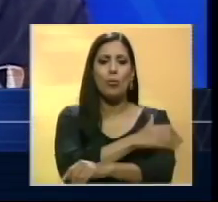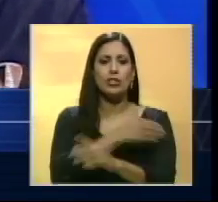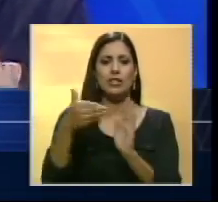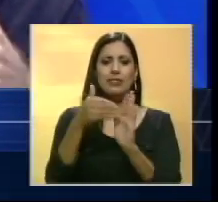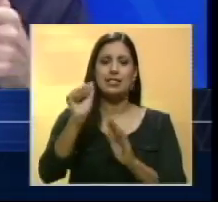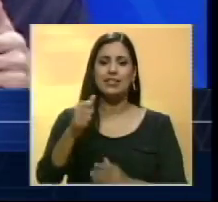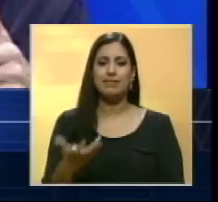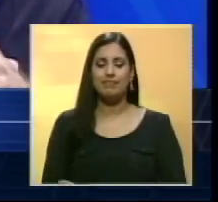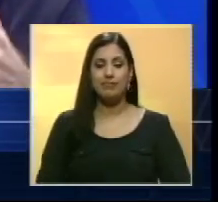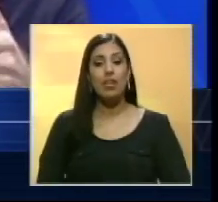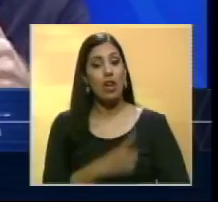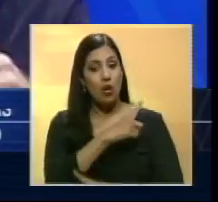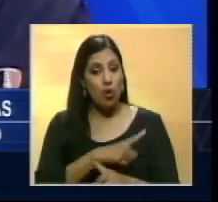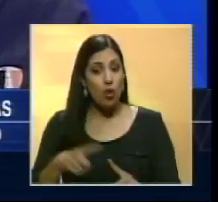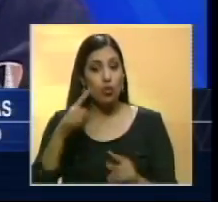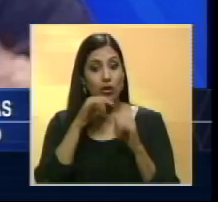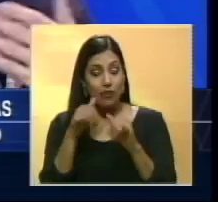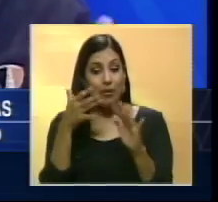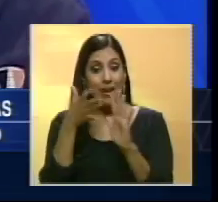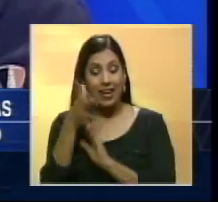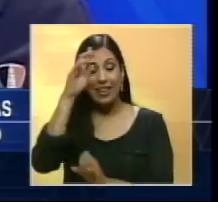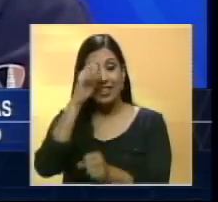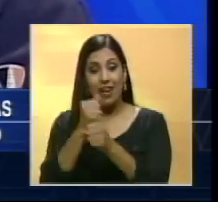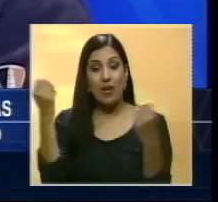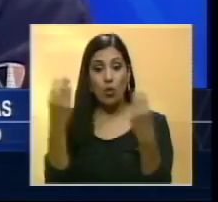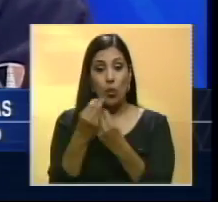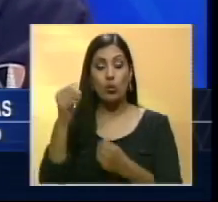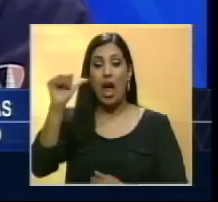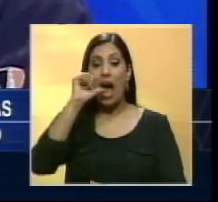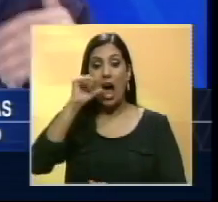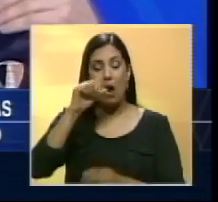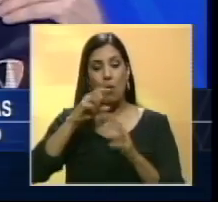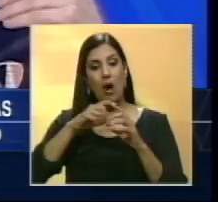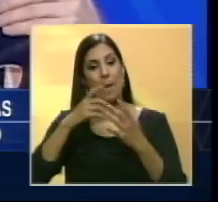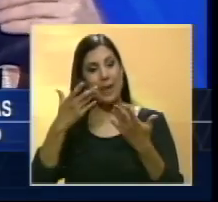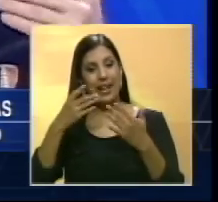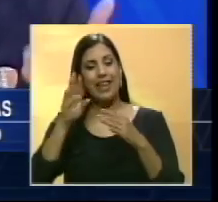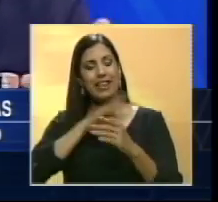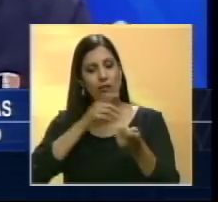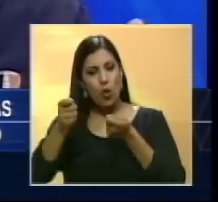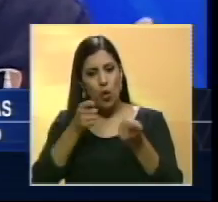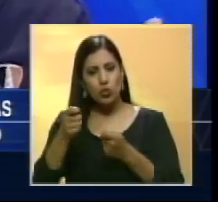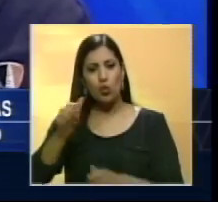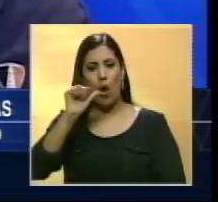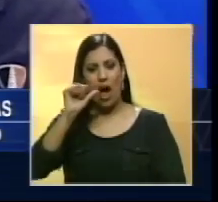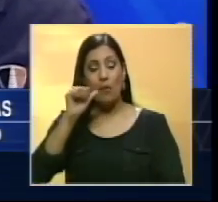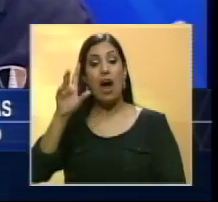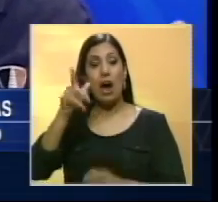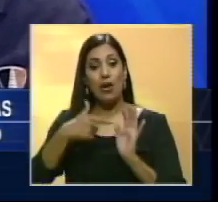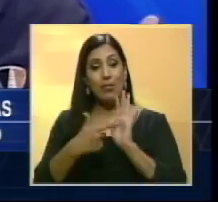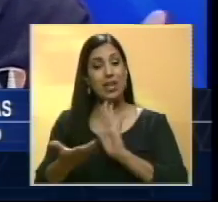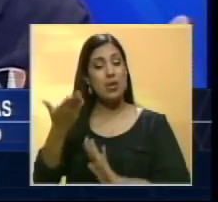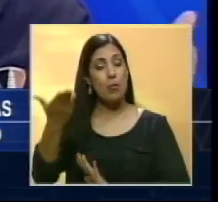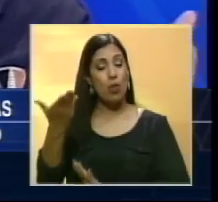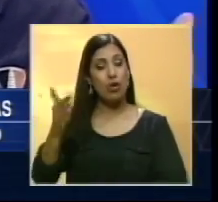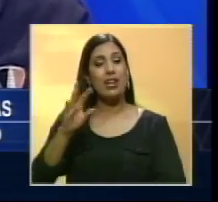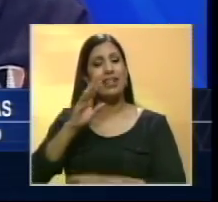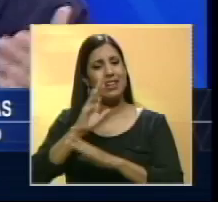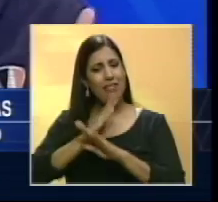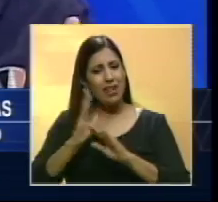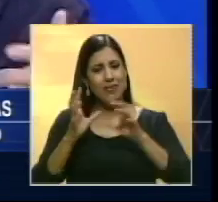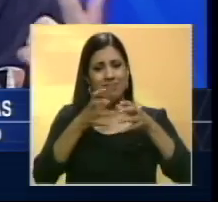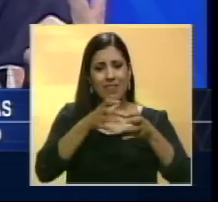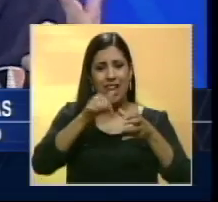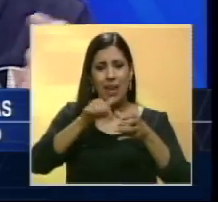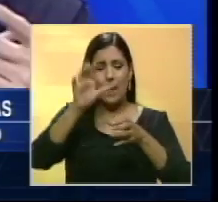política. Informó que están trabajando con Hidrocapital para asegurar que se cumpla el racionamiento de agua. Resaltó la importancia de